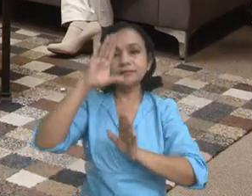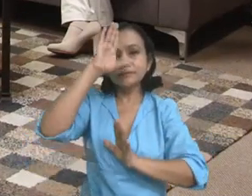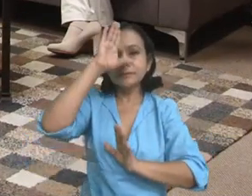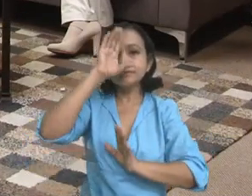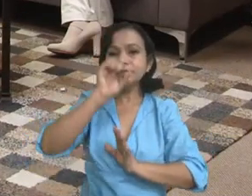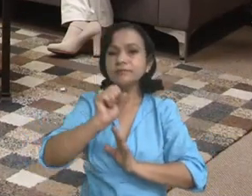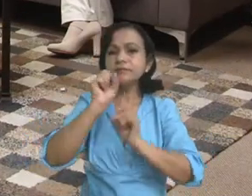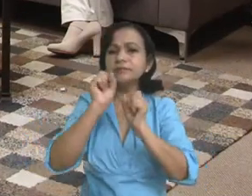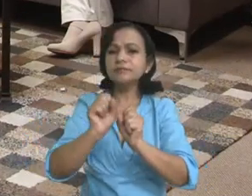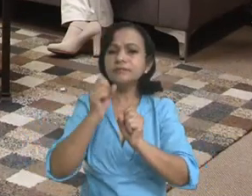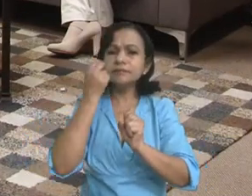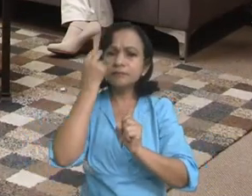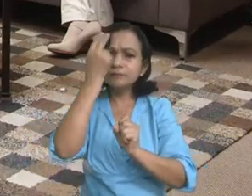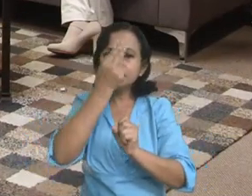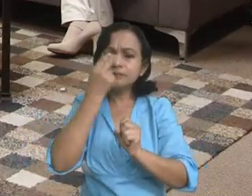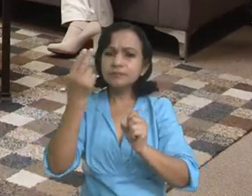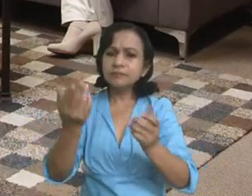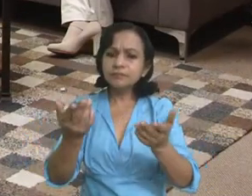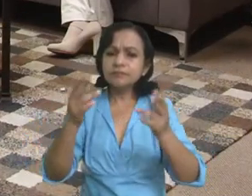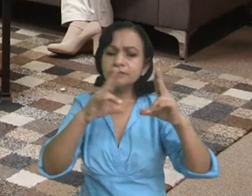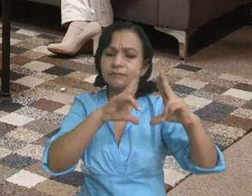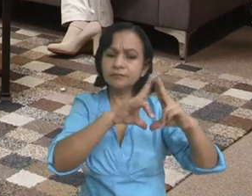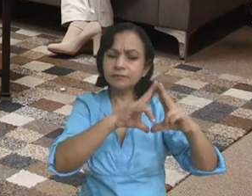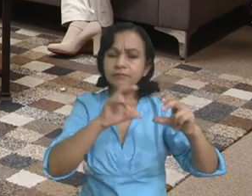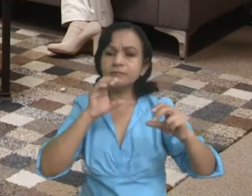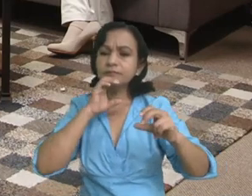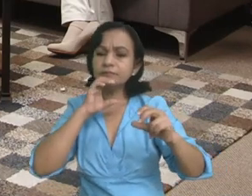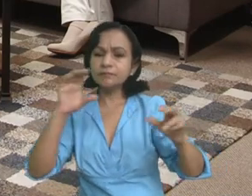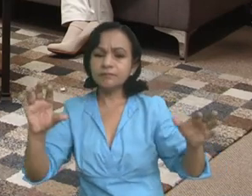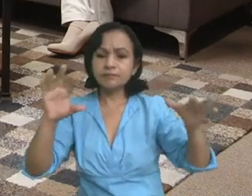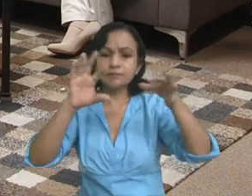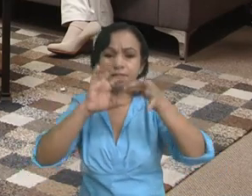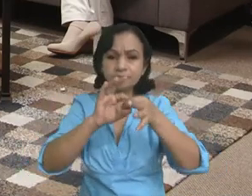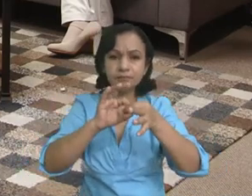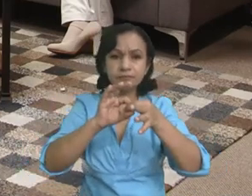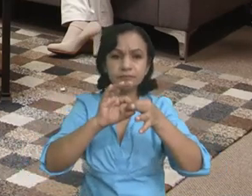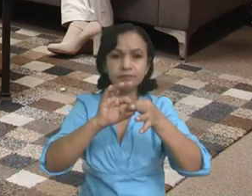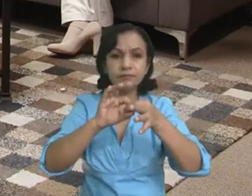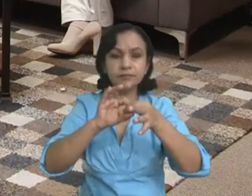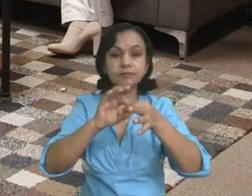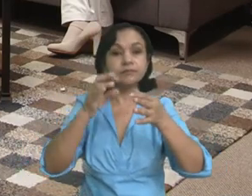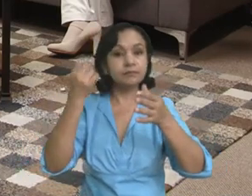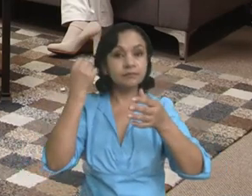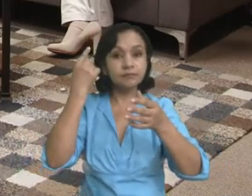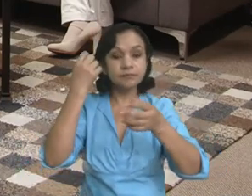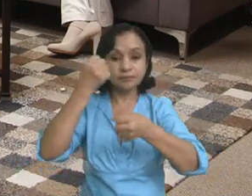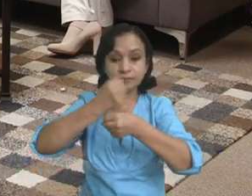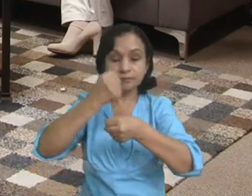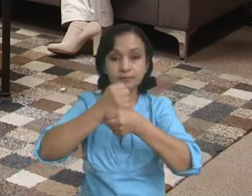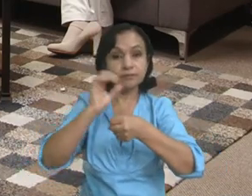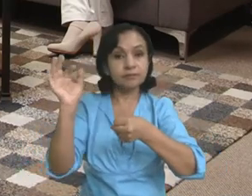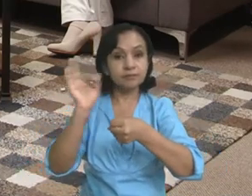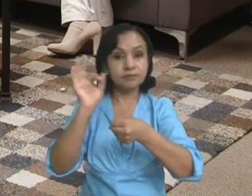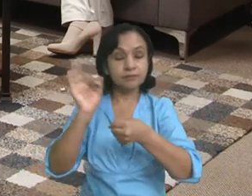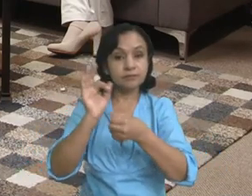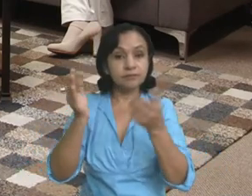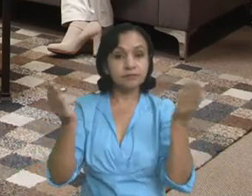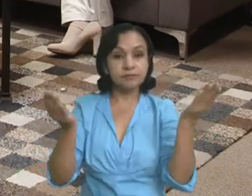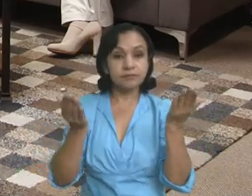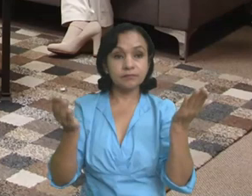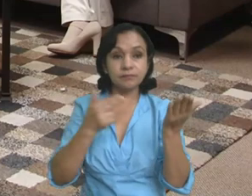un poquito, lo vemos ese abrazo con Nicaragua, pero también extender esas líneas de trabajo que no